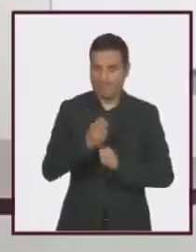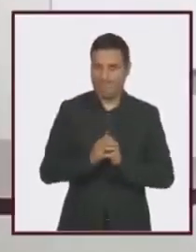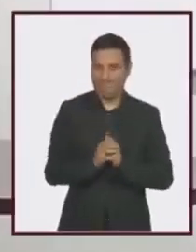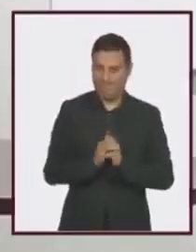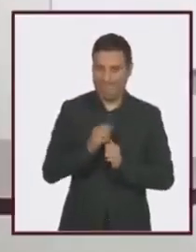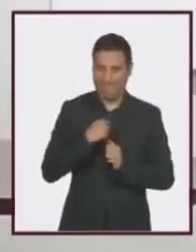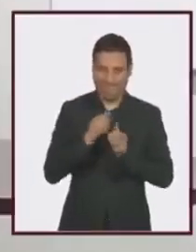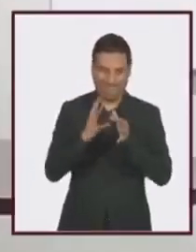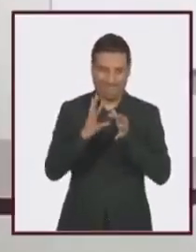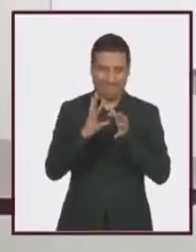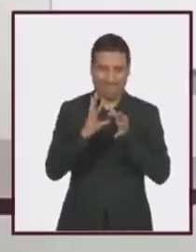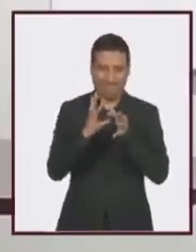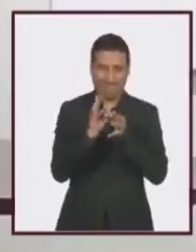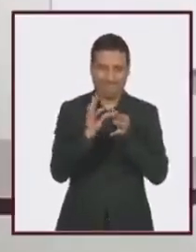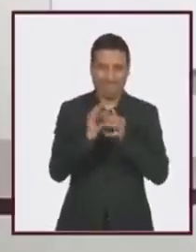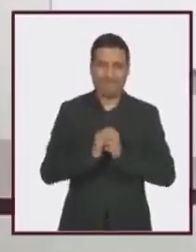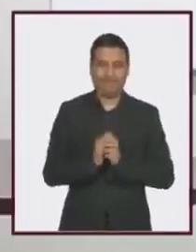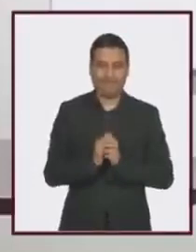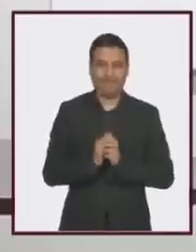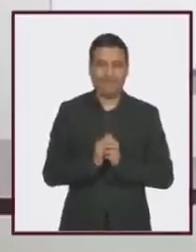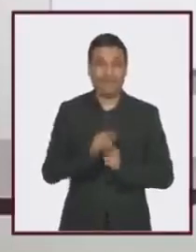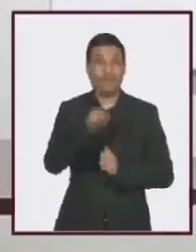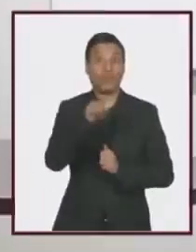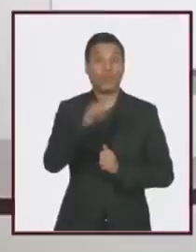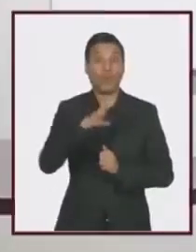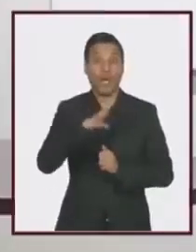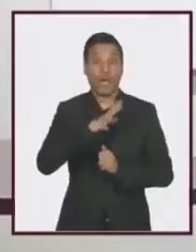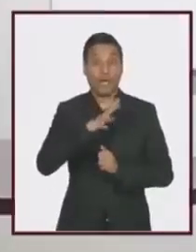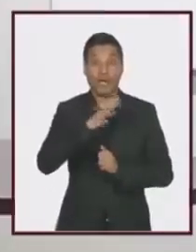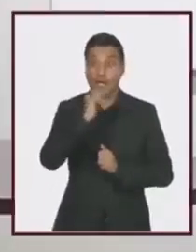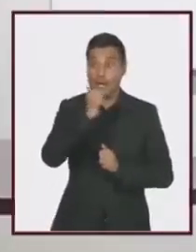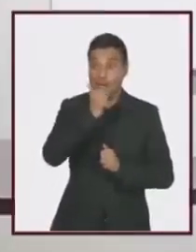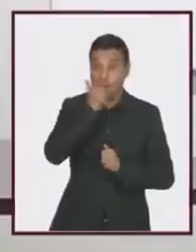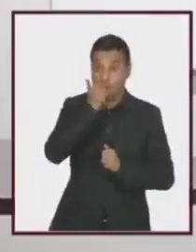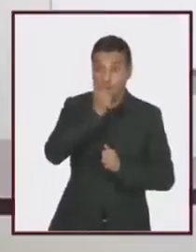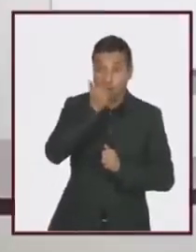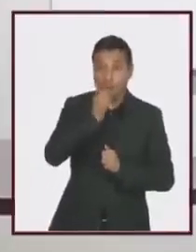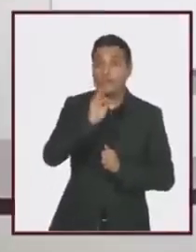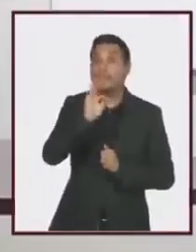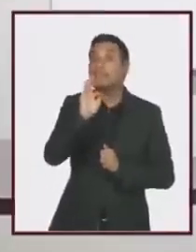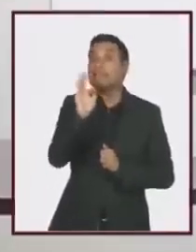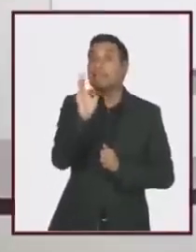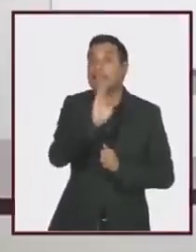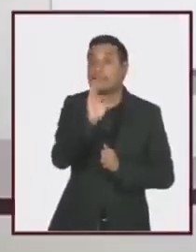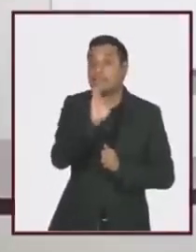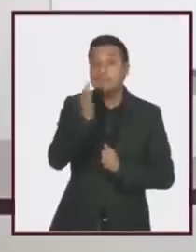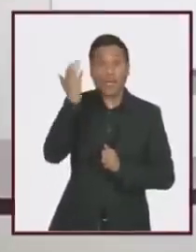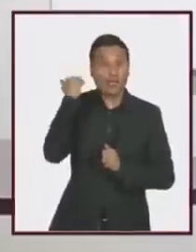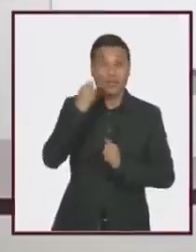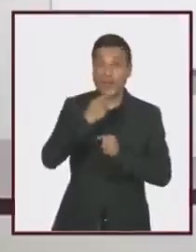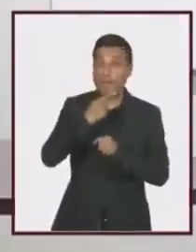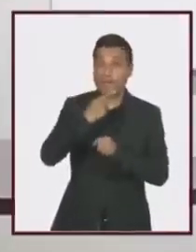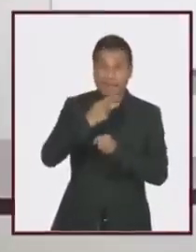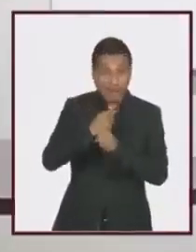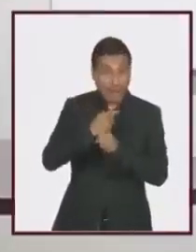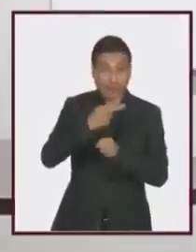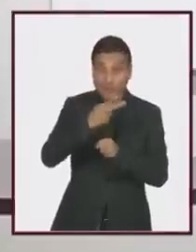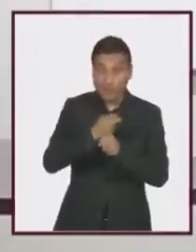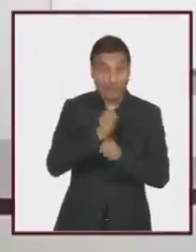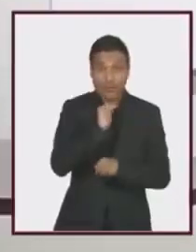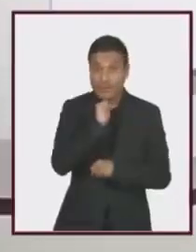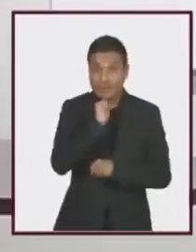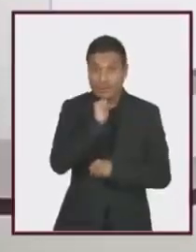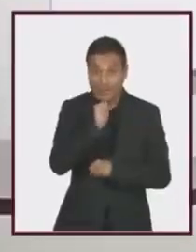digo, si tenemos alumnos que no cursaron el primero y el segundo grado, pues habrá que hacer